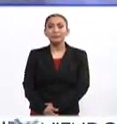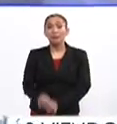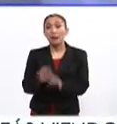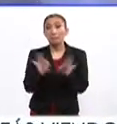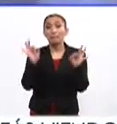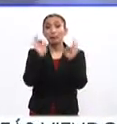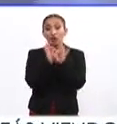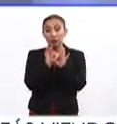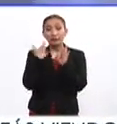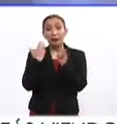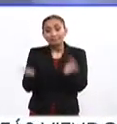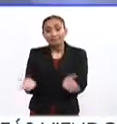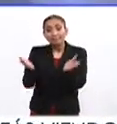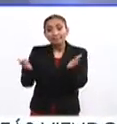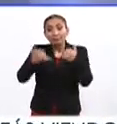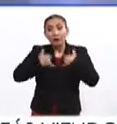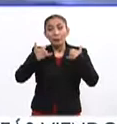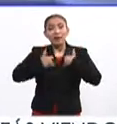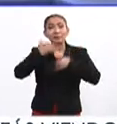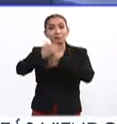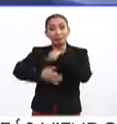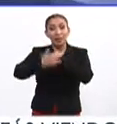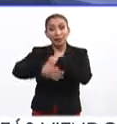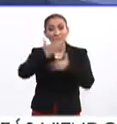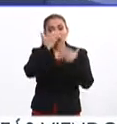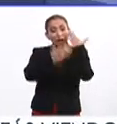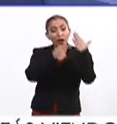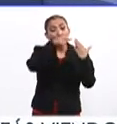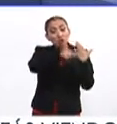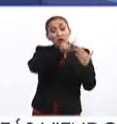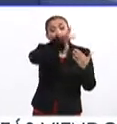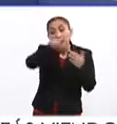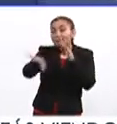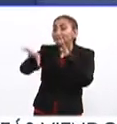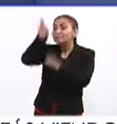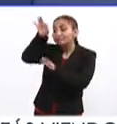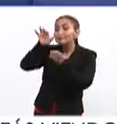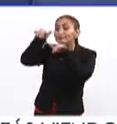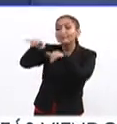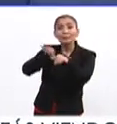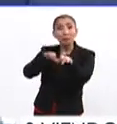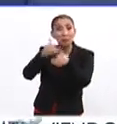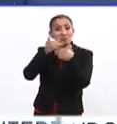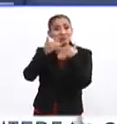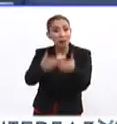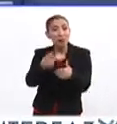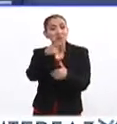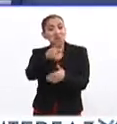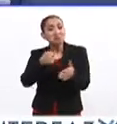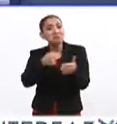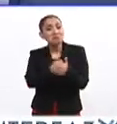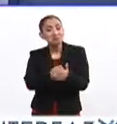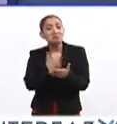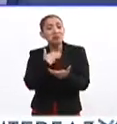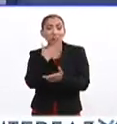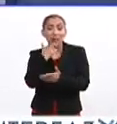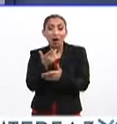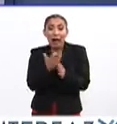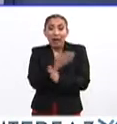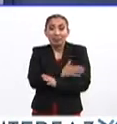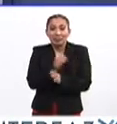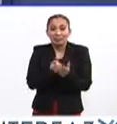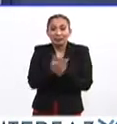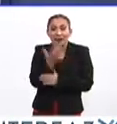Pues importantísimo, incentivar a los jóvenes mientras están estudiando de que van a encontrar áreas de trabajo y lo mejor antes